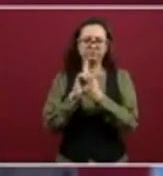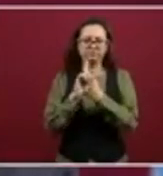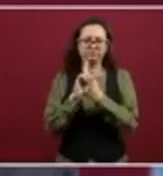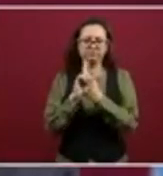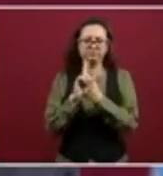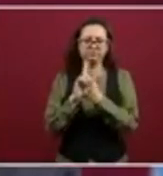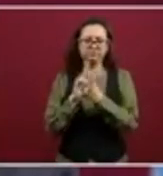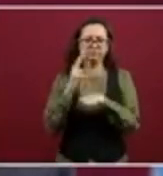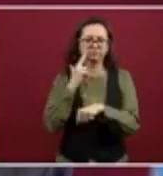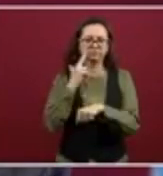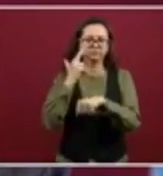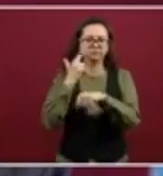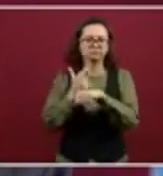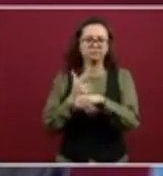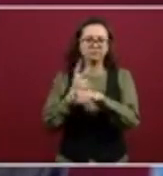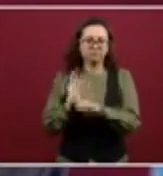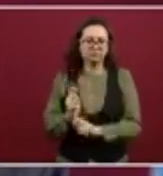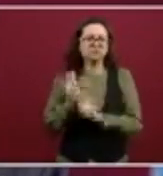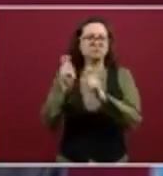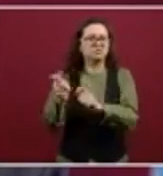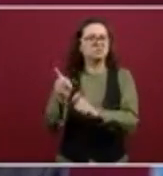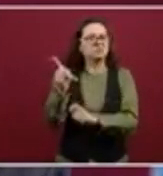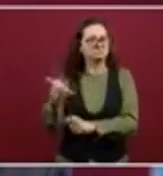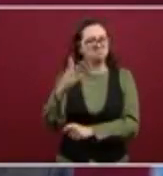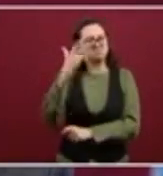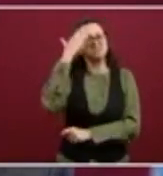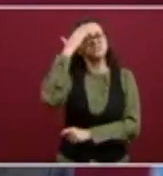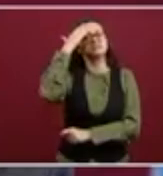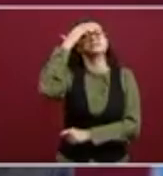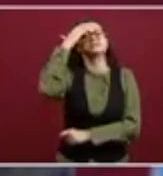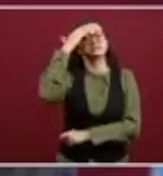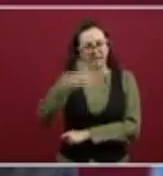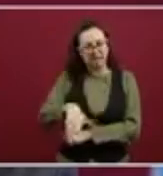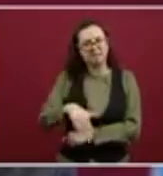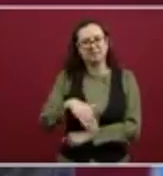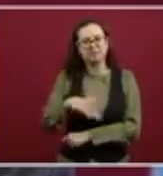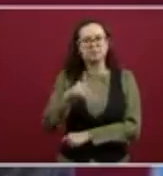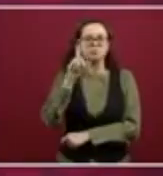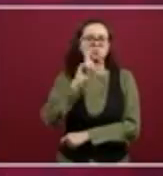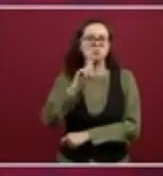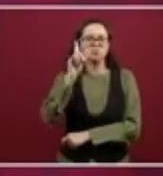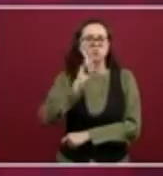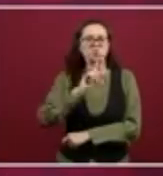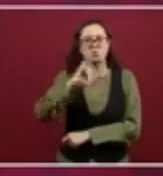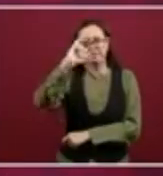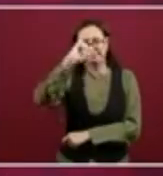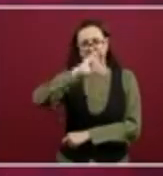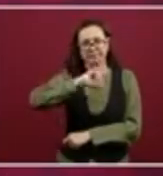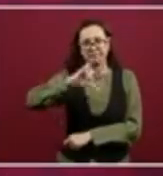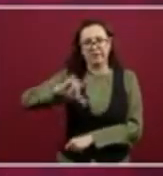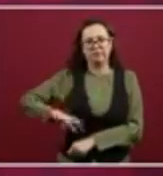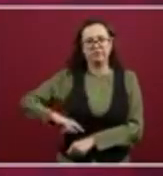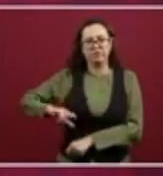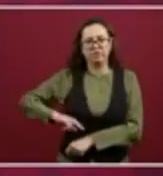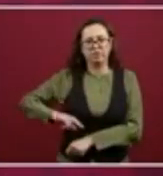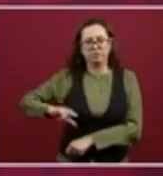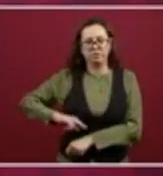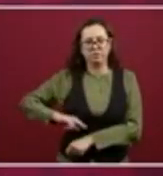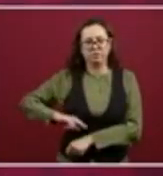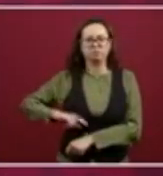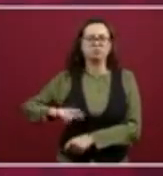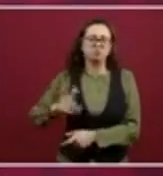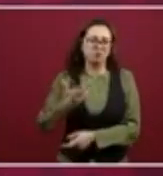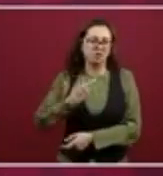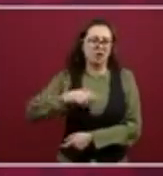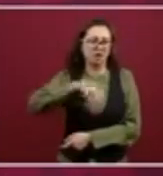le encargó por su conocimiento a la jefa de gobierno de la Ciudad de México, que nos